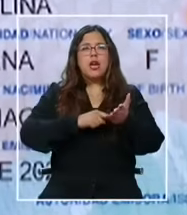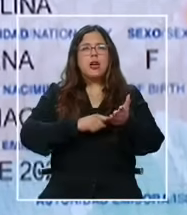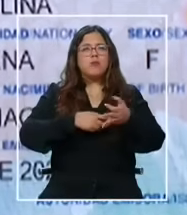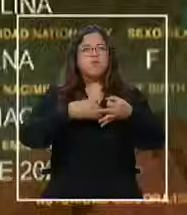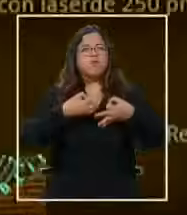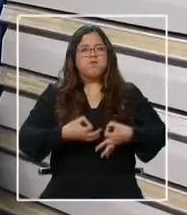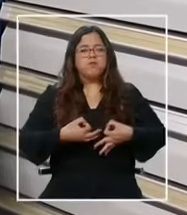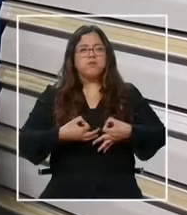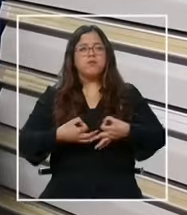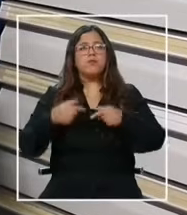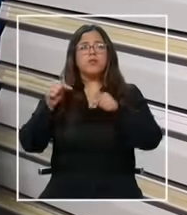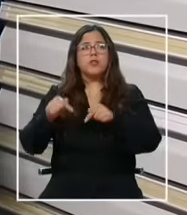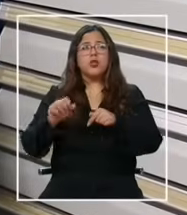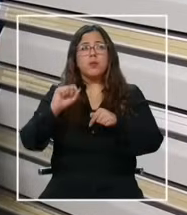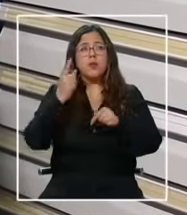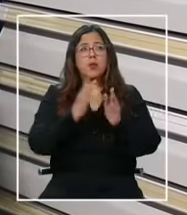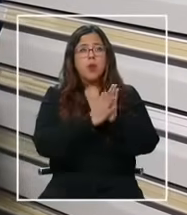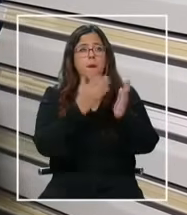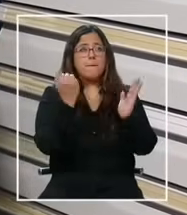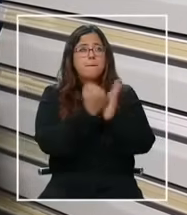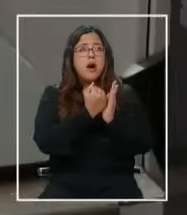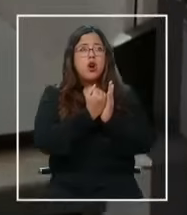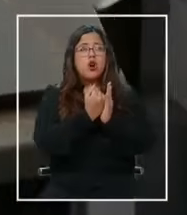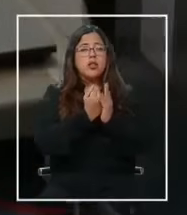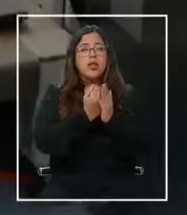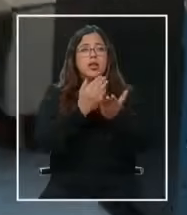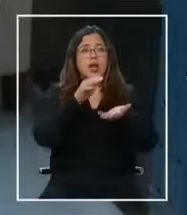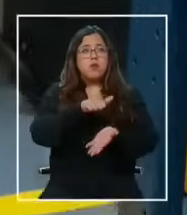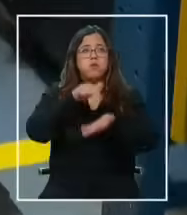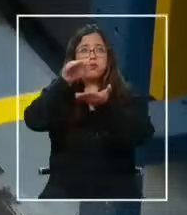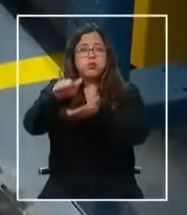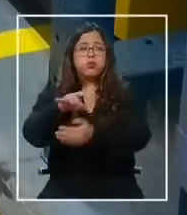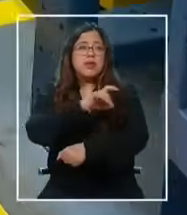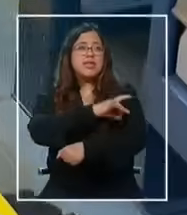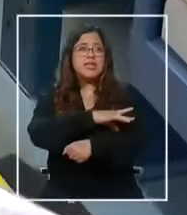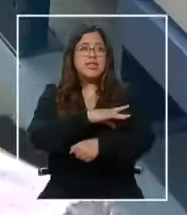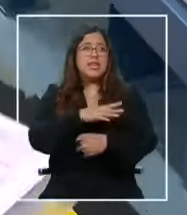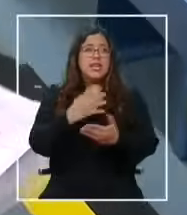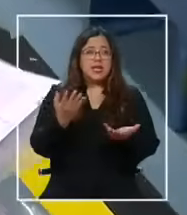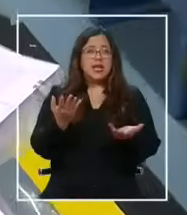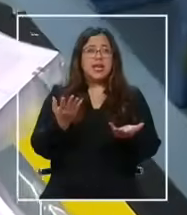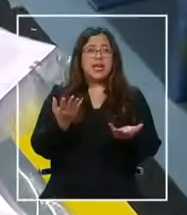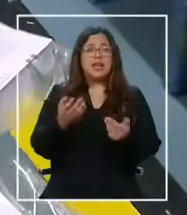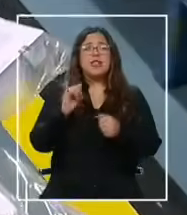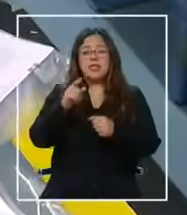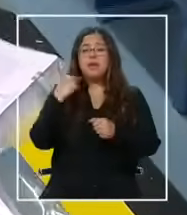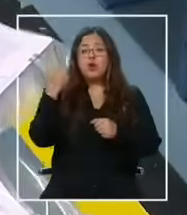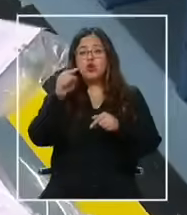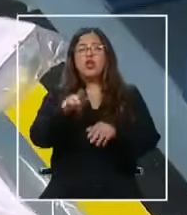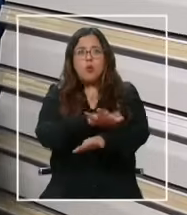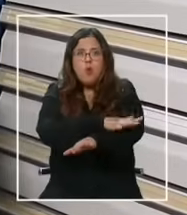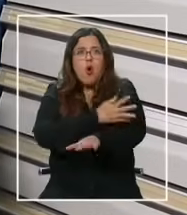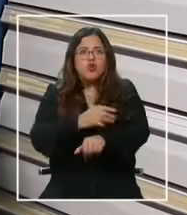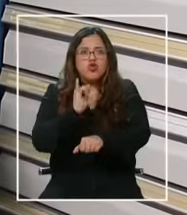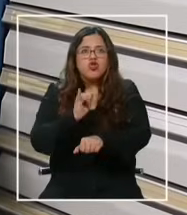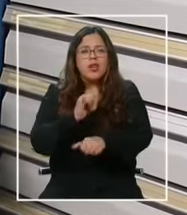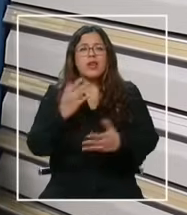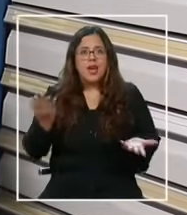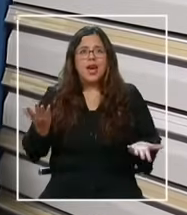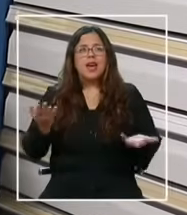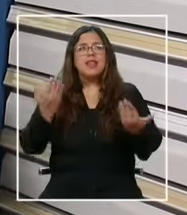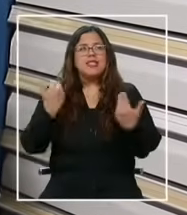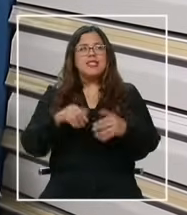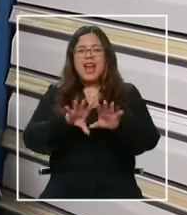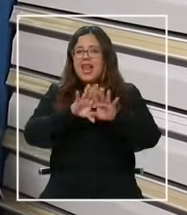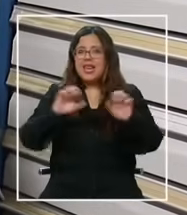punta estos son los primeros pasaportes que se van a ir a Chile emoción años de trabajo no sí Esto es para nosotros muy emocionante ya tenemos las